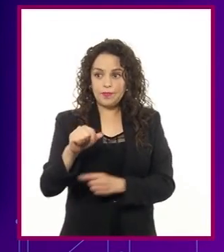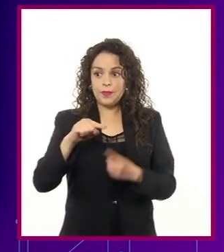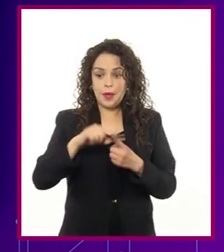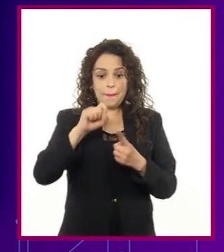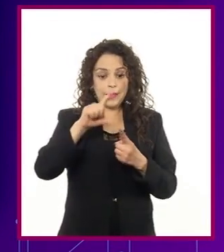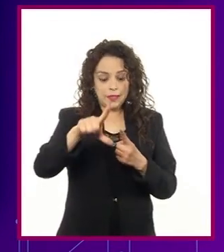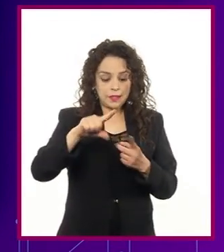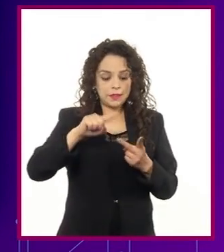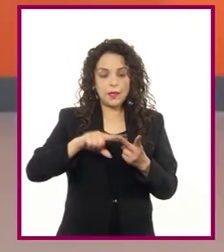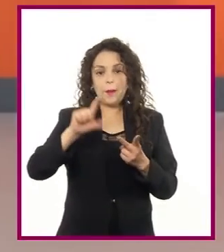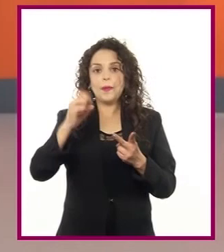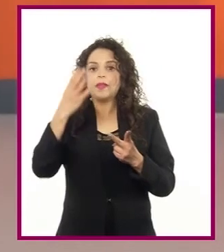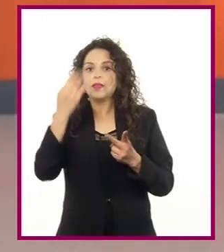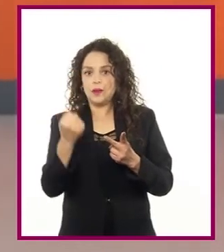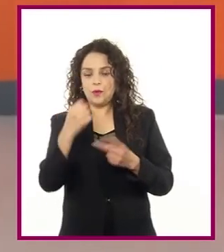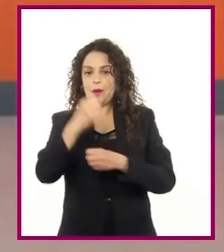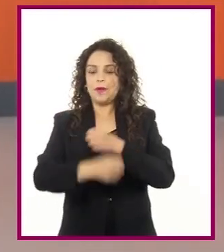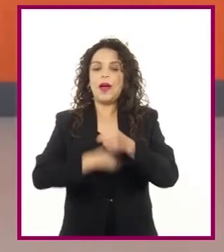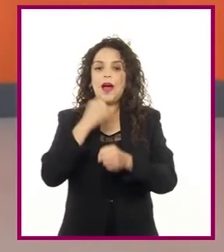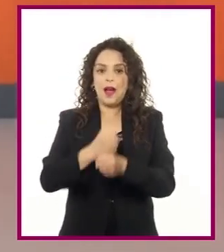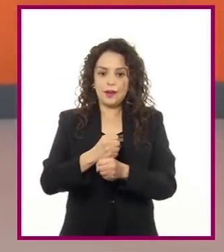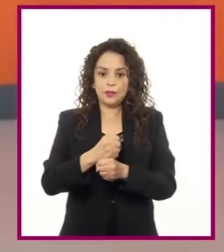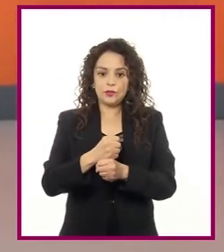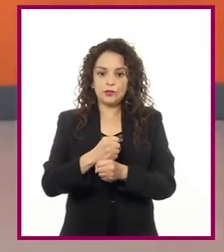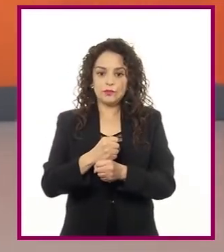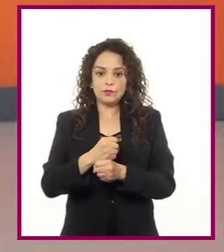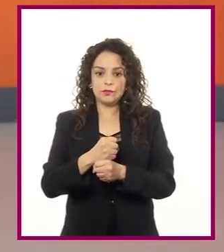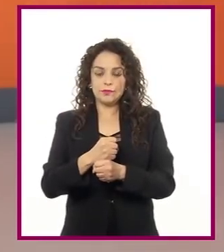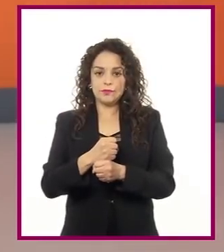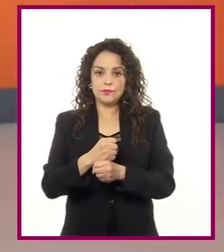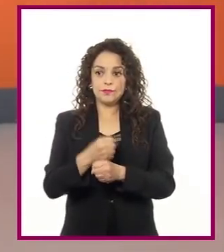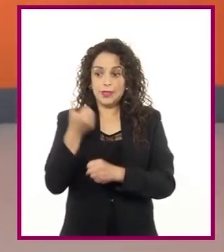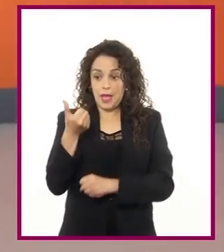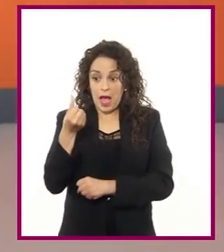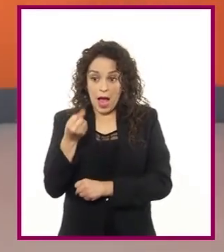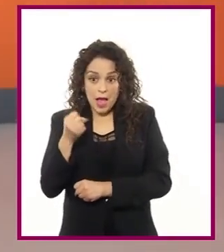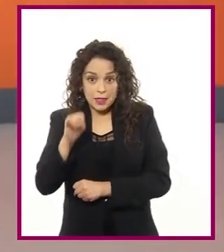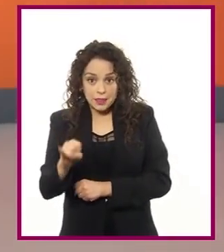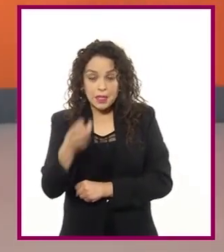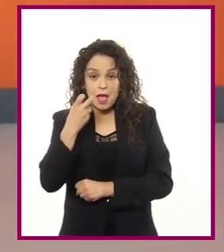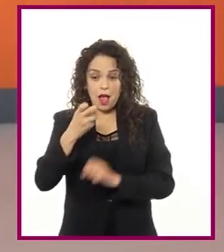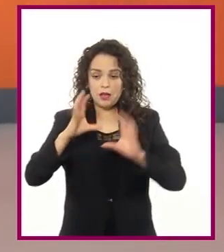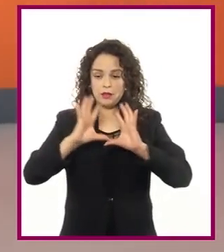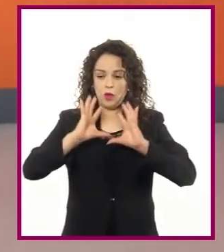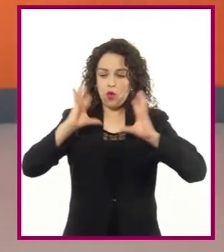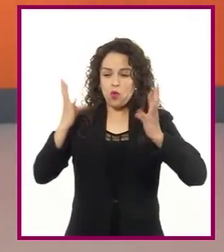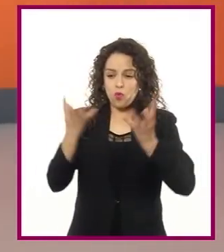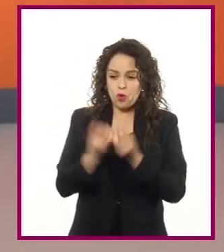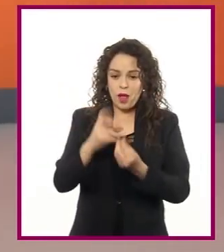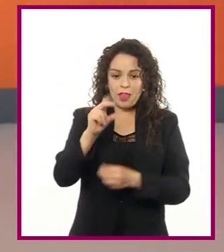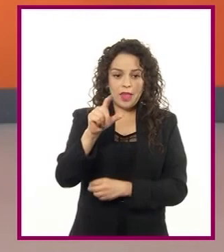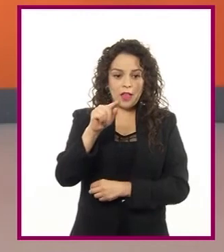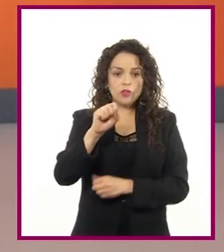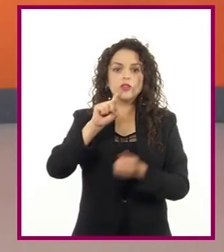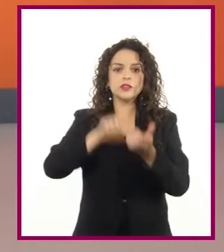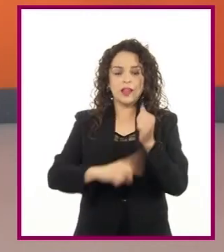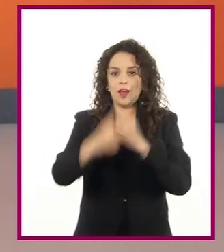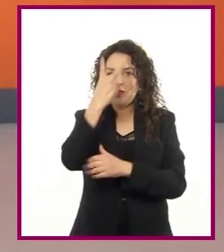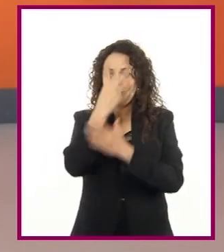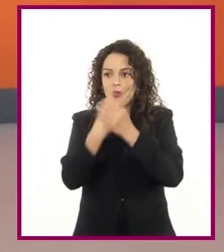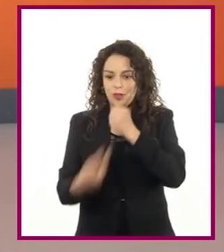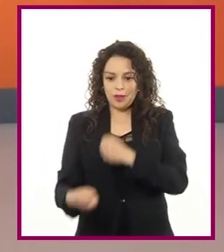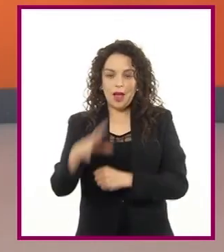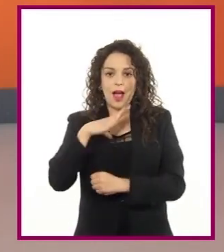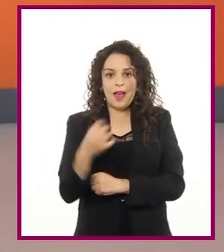y 29 años. De esta forma, determinamos que el conjunto de datos es bimodal, por tener